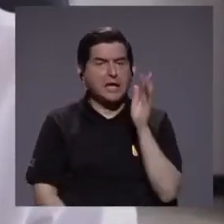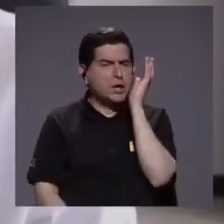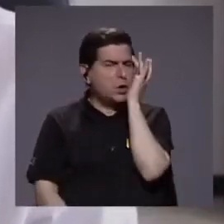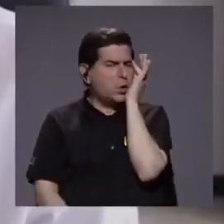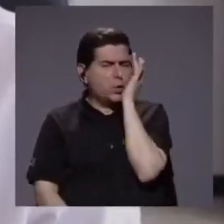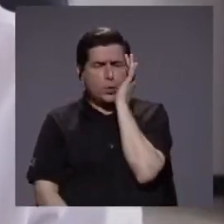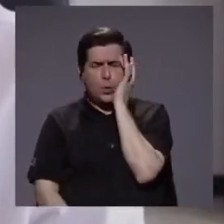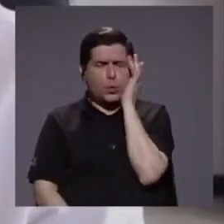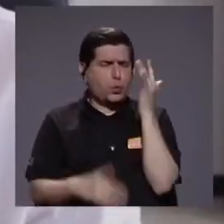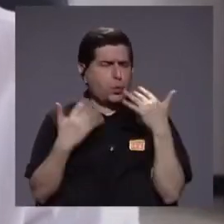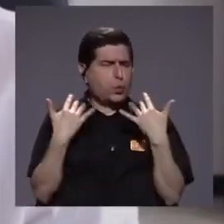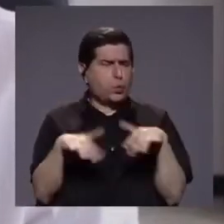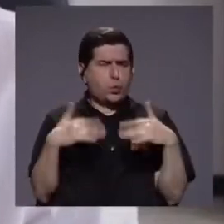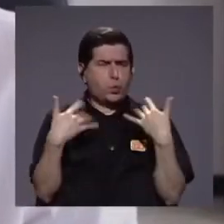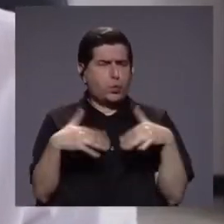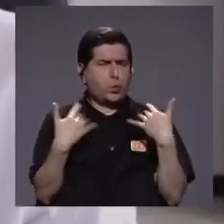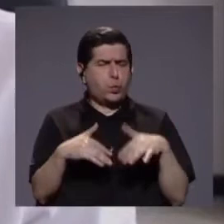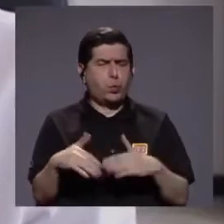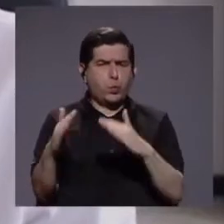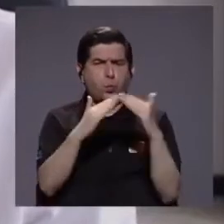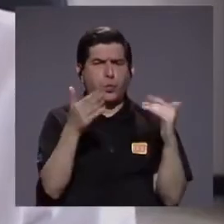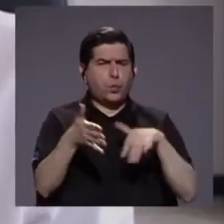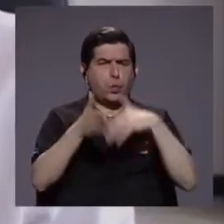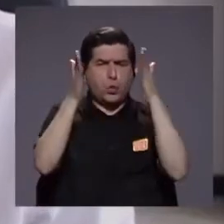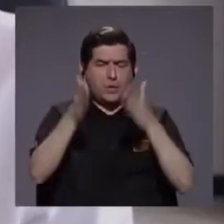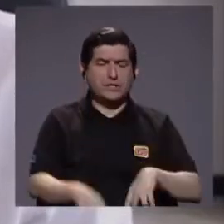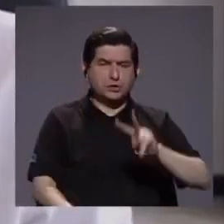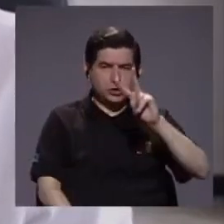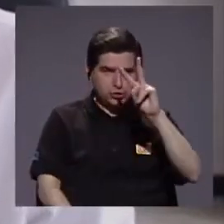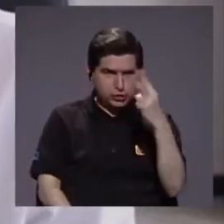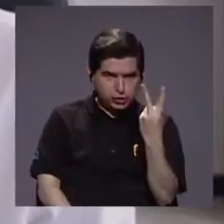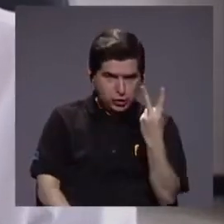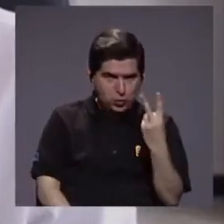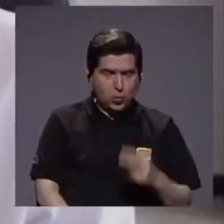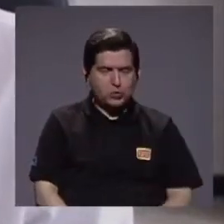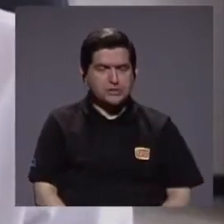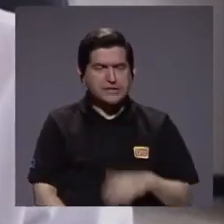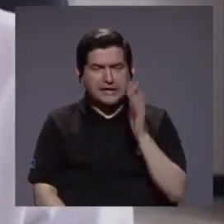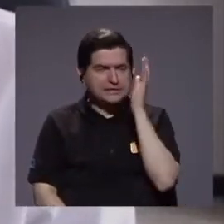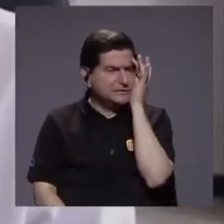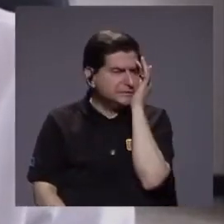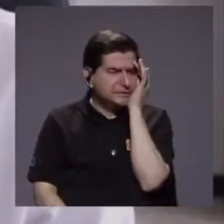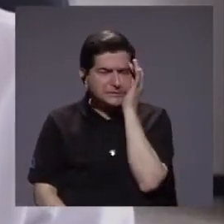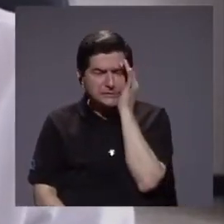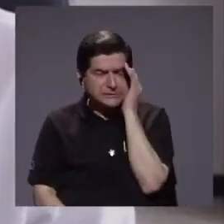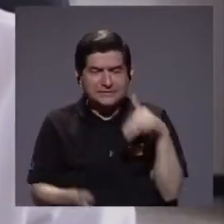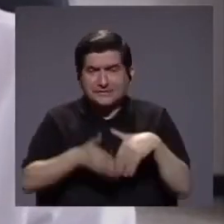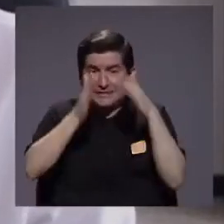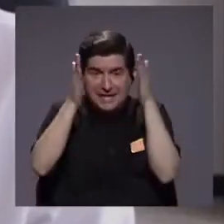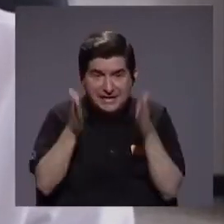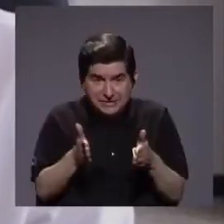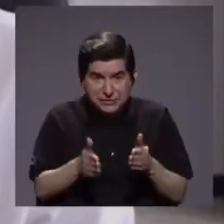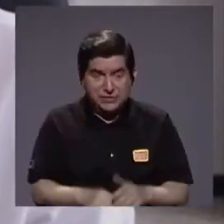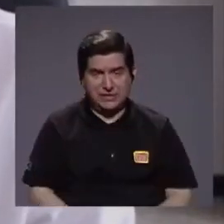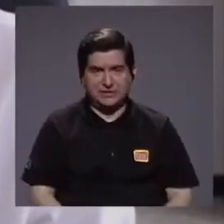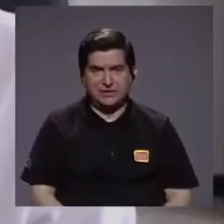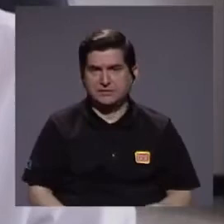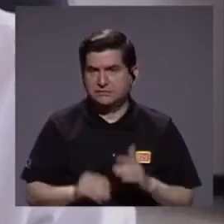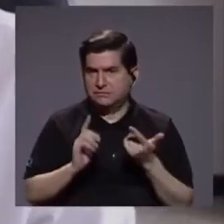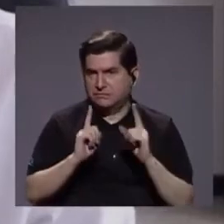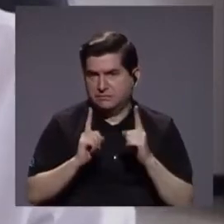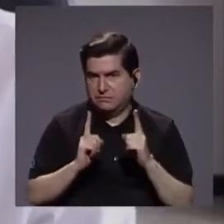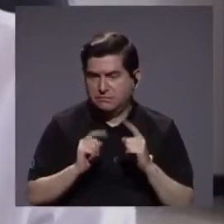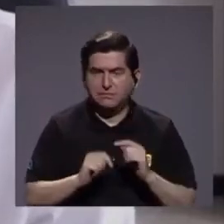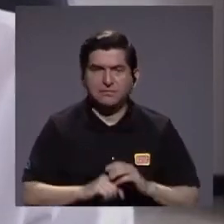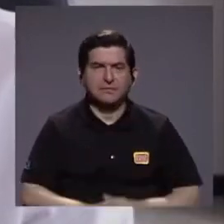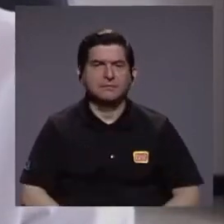preocupa muchísimo a la población estudiantil. El segundo tema de alta preocupación para los estudiantes y las estudiantes